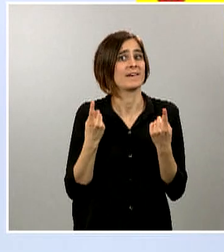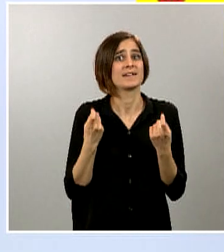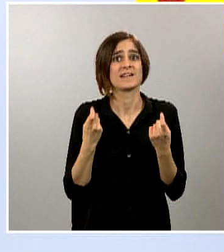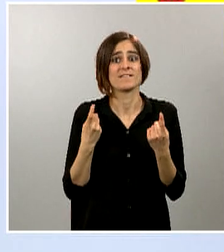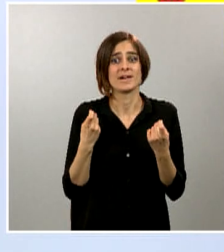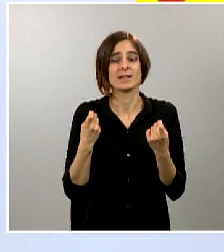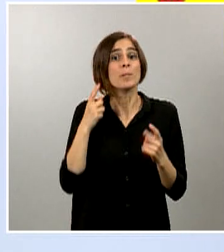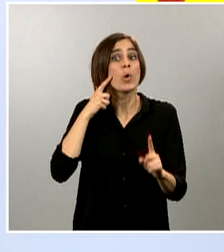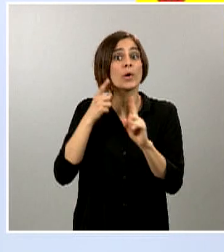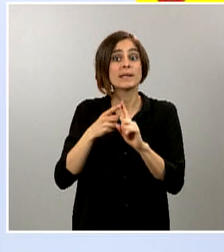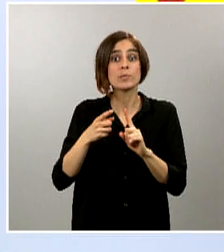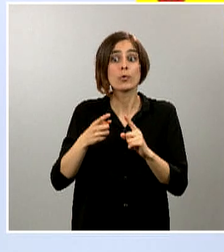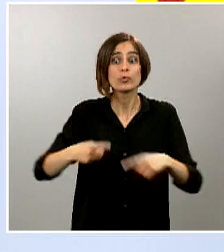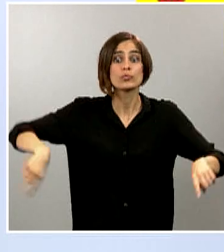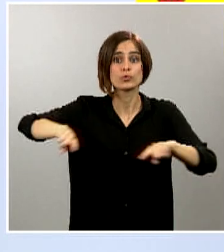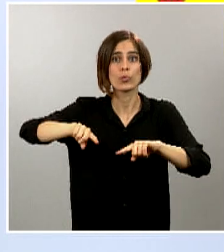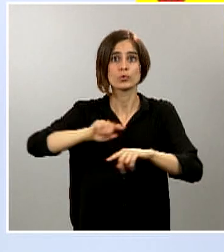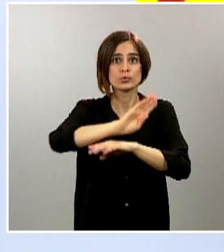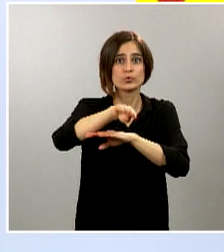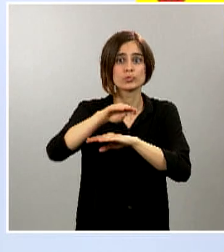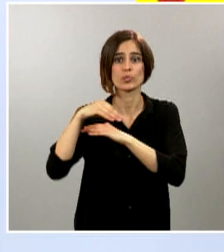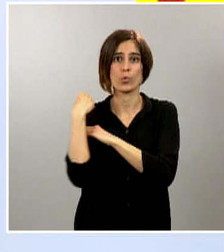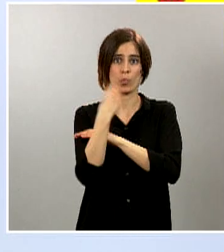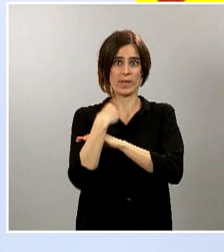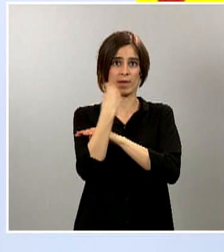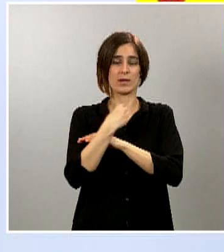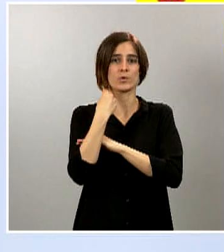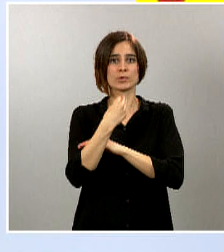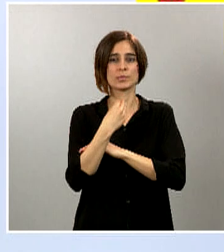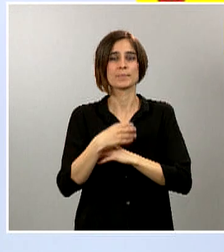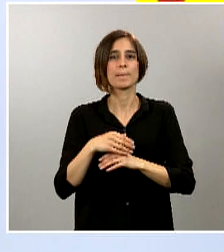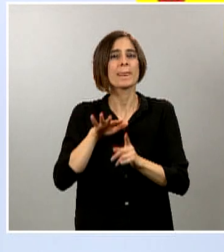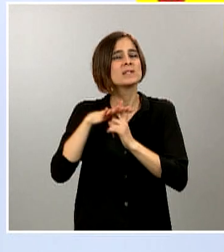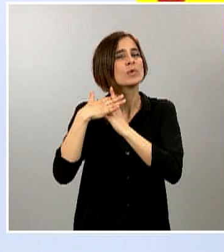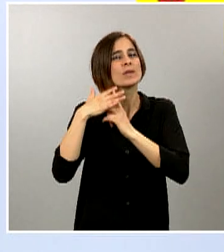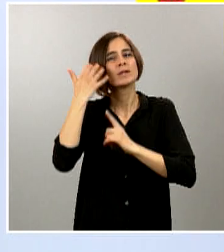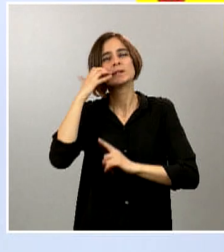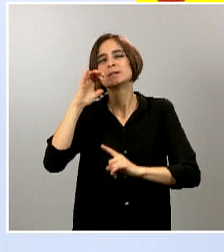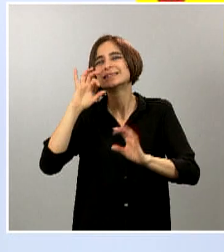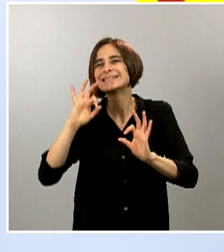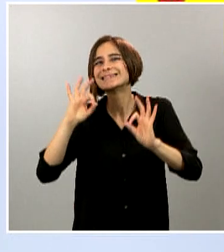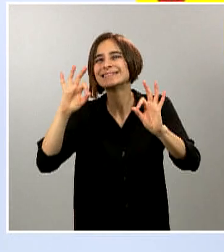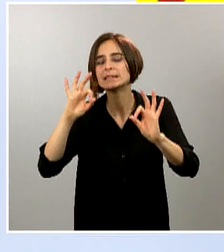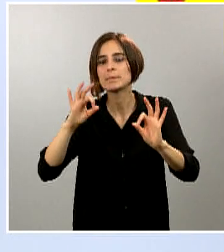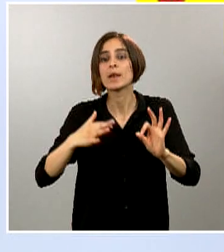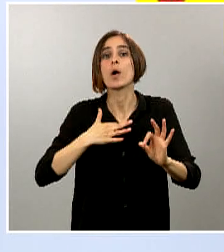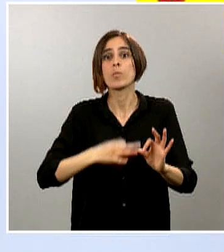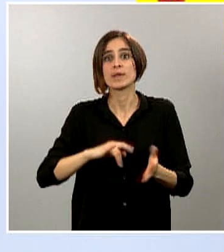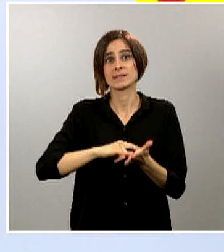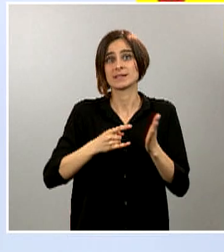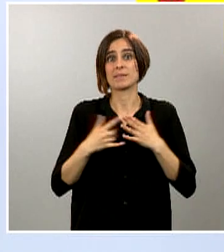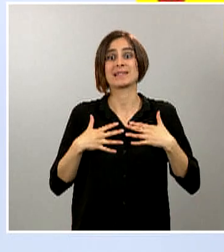mismos. Estamos ante una excepcionalidad necesaria para garantizar la eficacia de nuestro sistema sanitario y